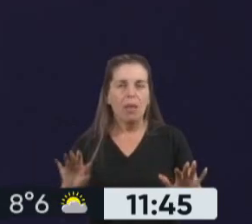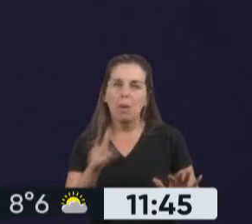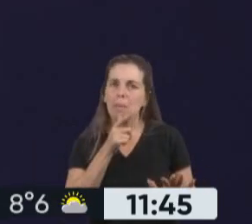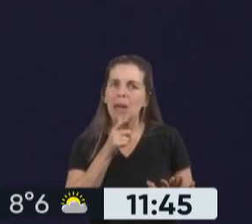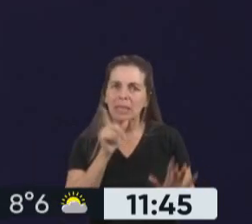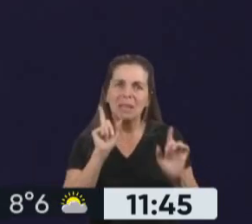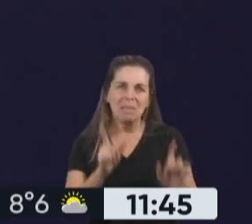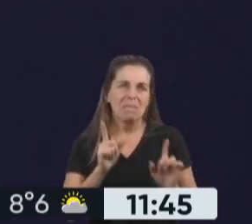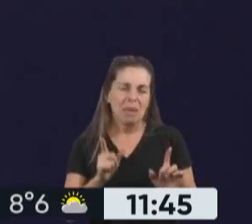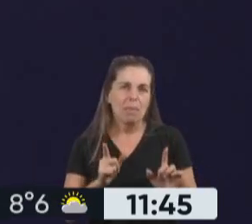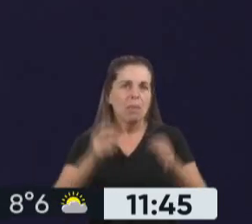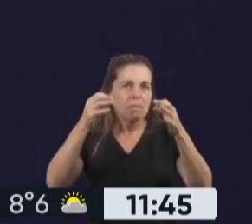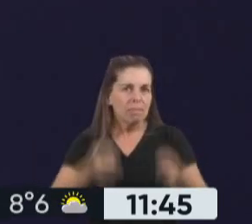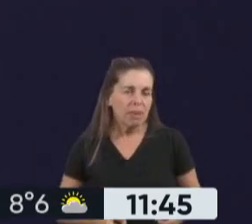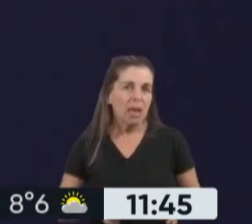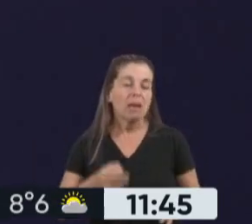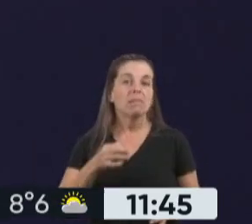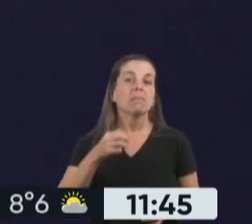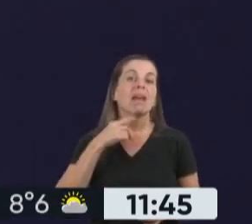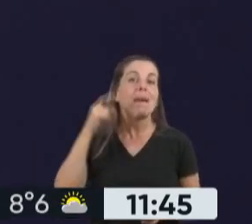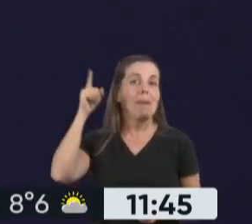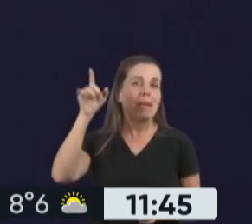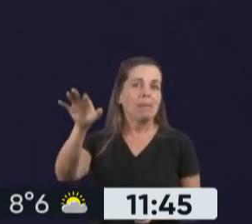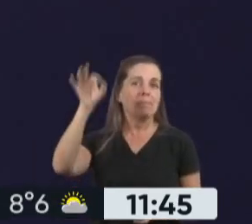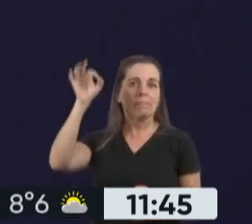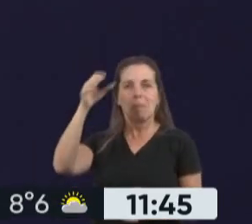lo razonable y